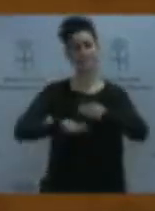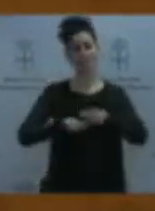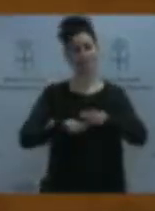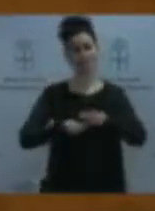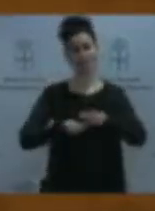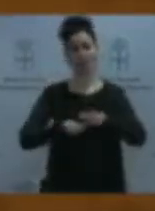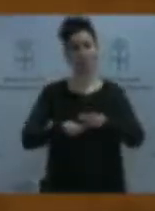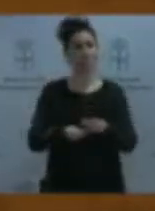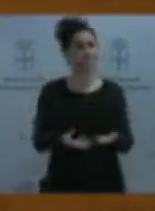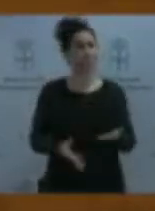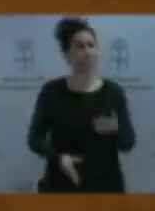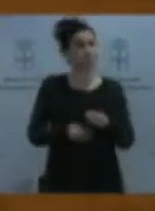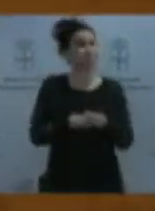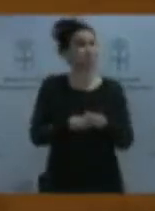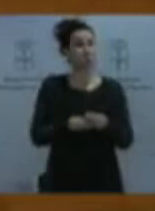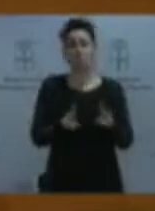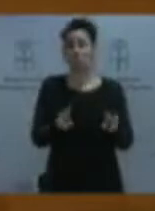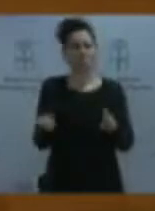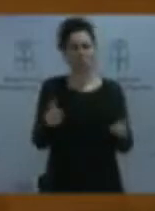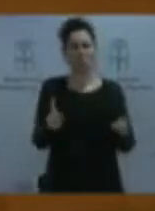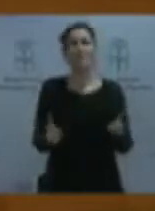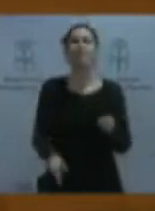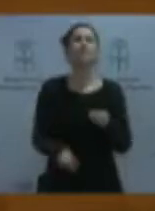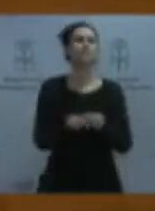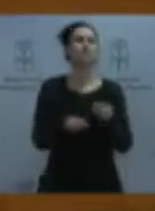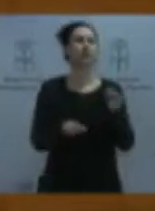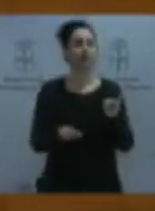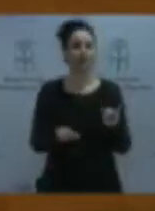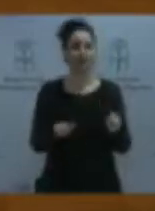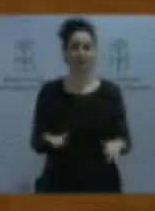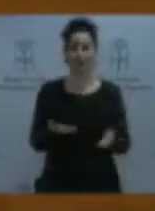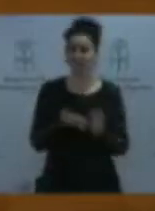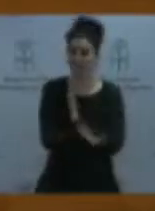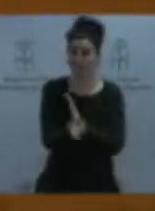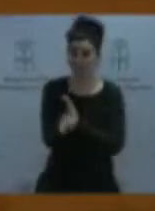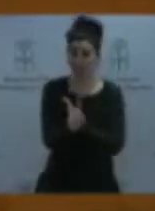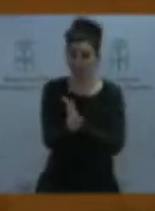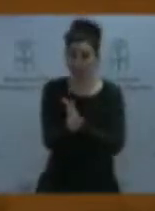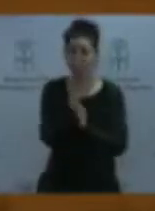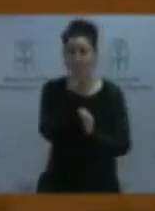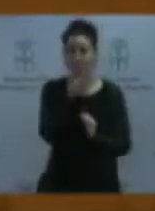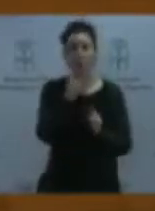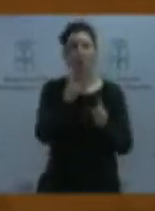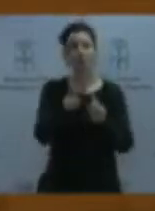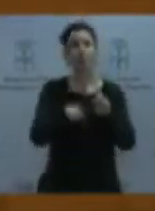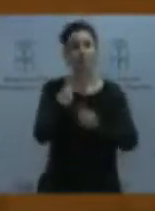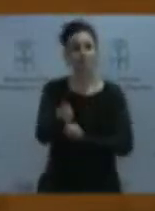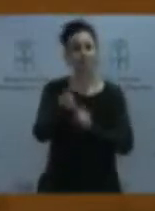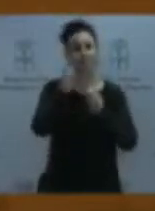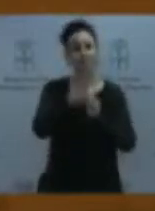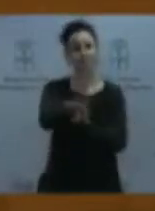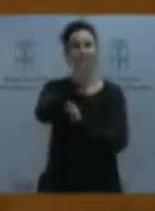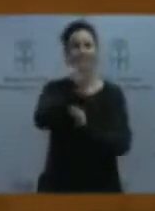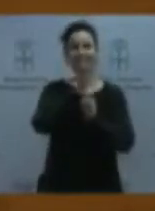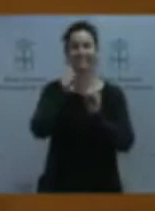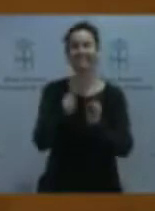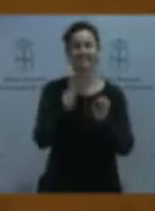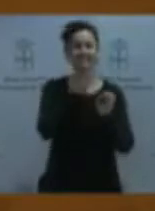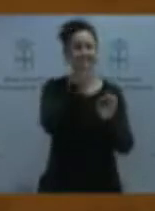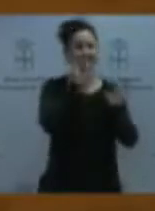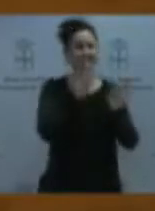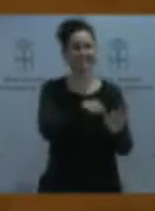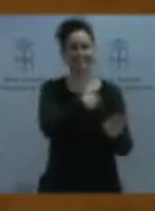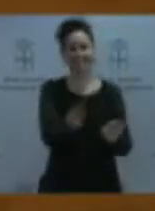Ustedes no especifican y dicen, bueno, se entiende que, bueno, lo que no se especifica se puede entender de diferentes formas. Me parece que no está